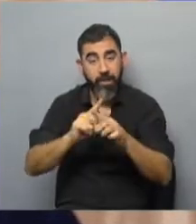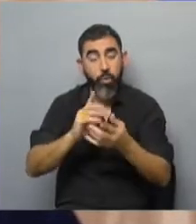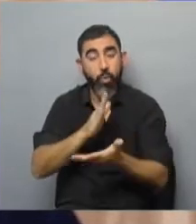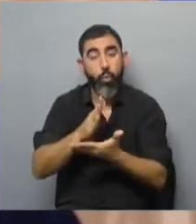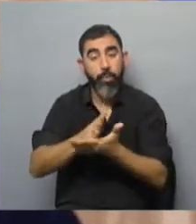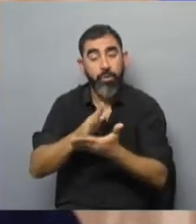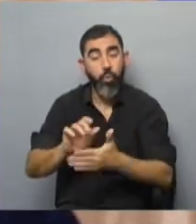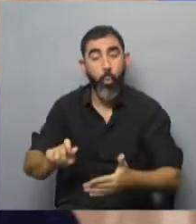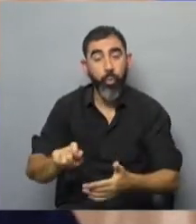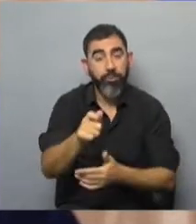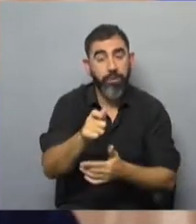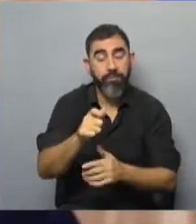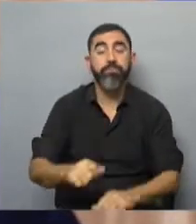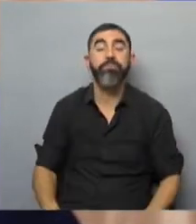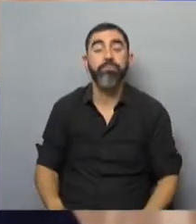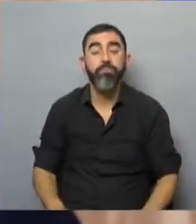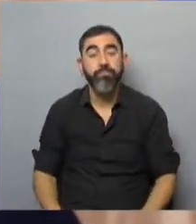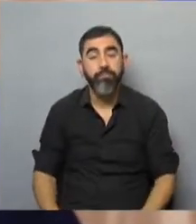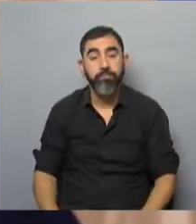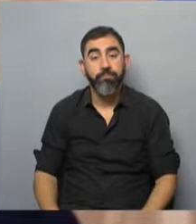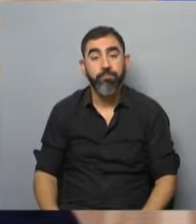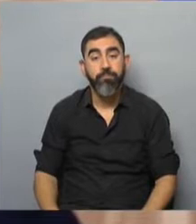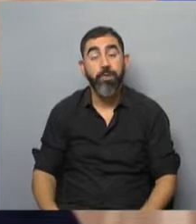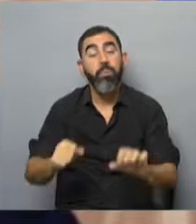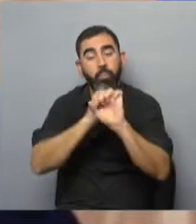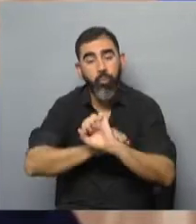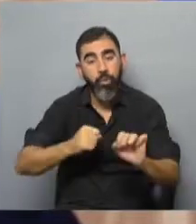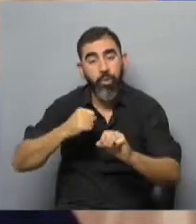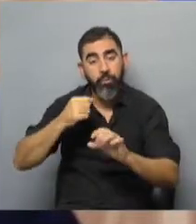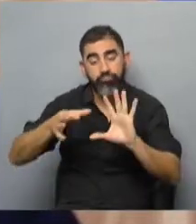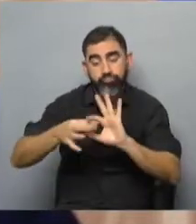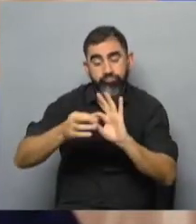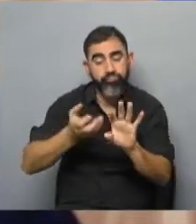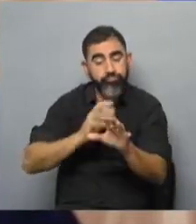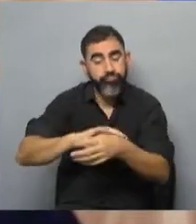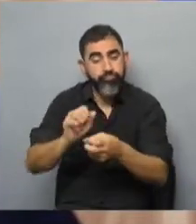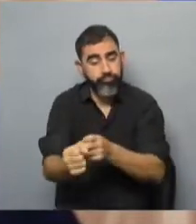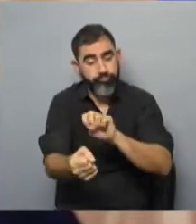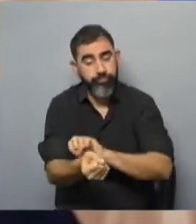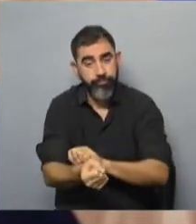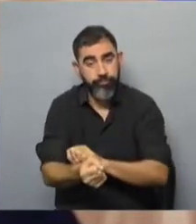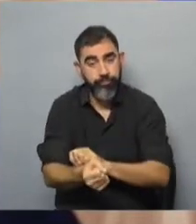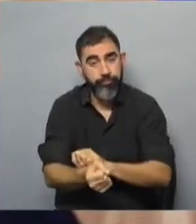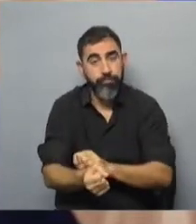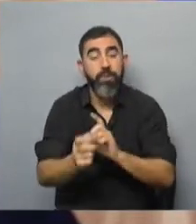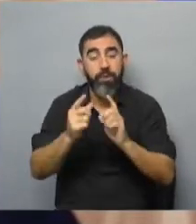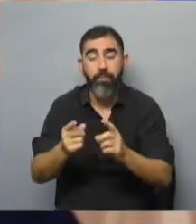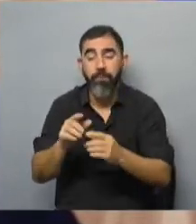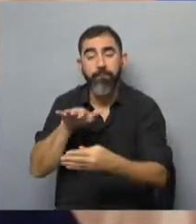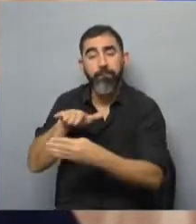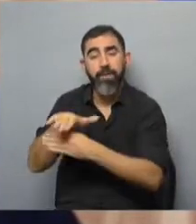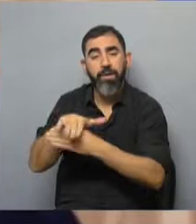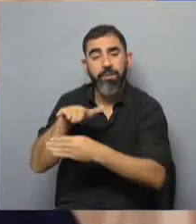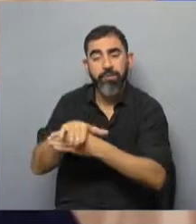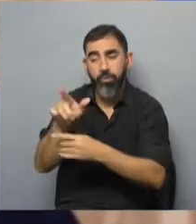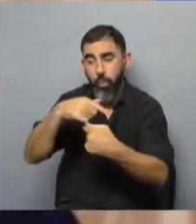cooperación judicial y extradición, que nos va a permitir seguir uniendo esfuerzos. Y sea esta ocasión, presidente, para destacarle a